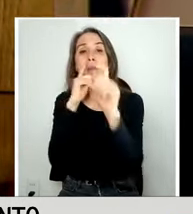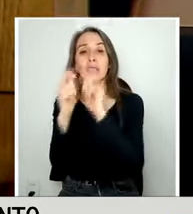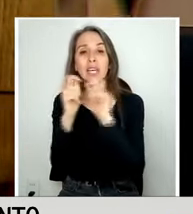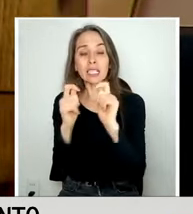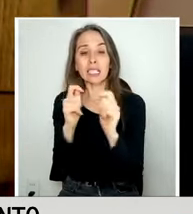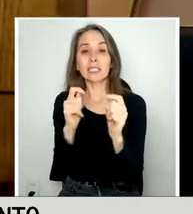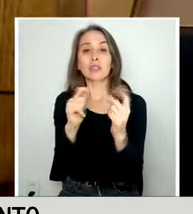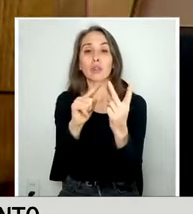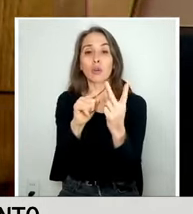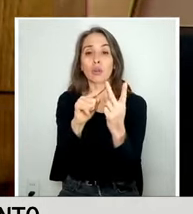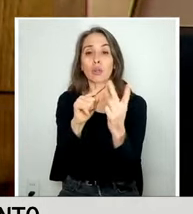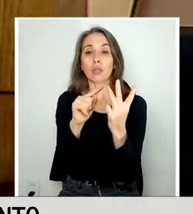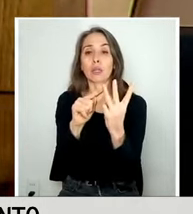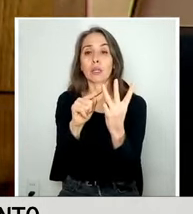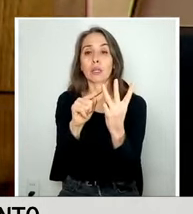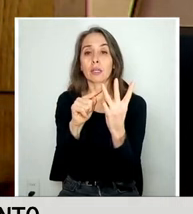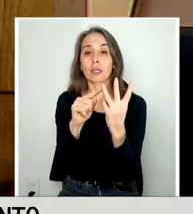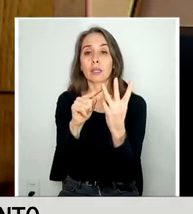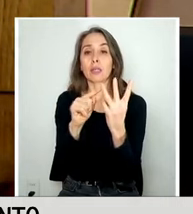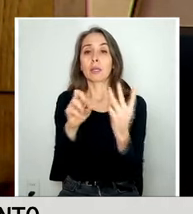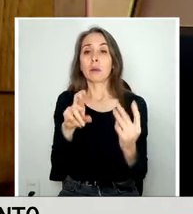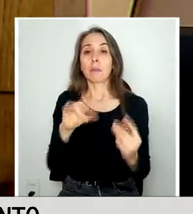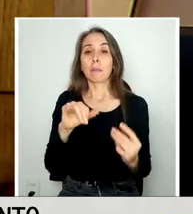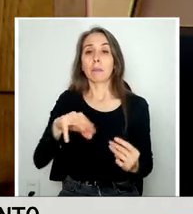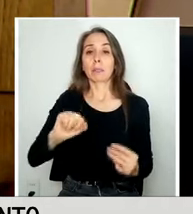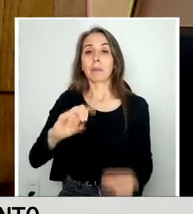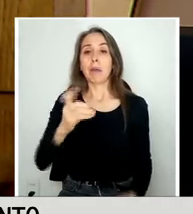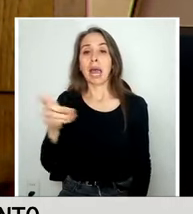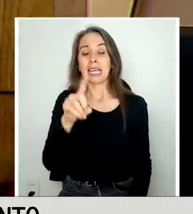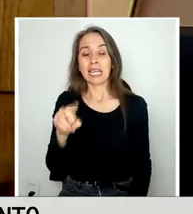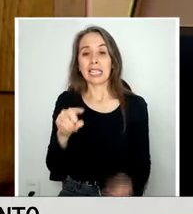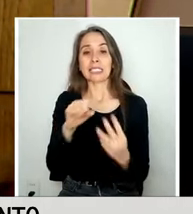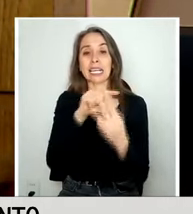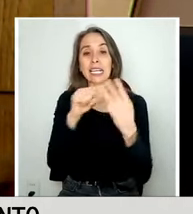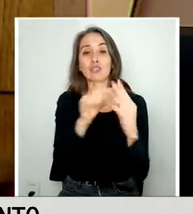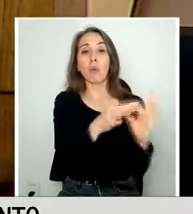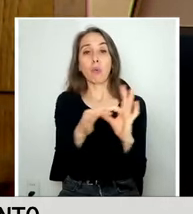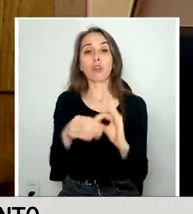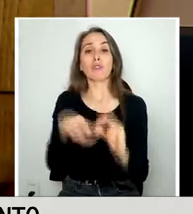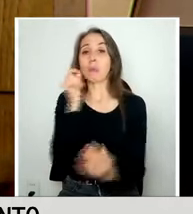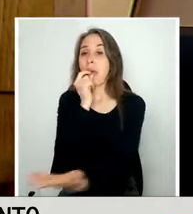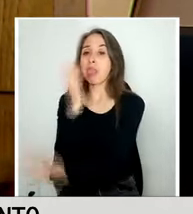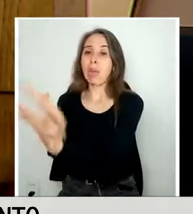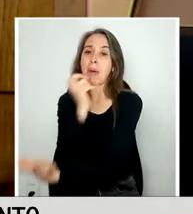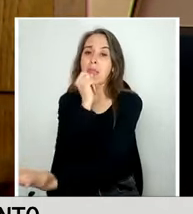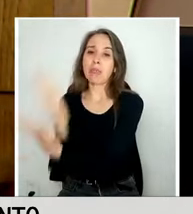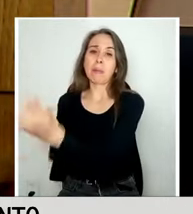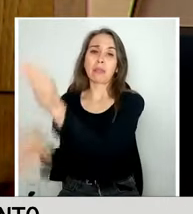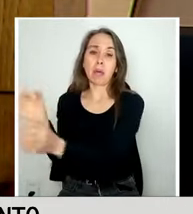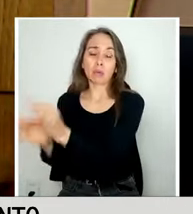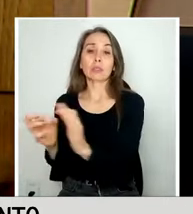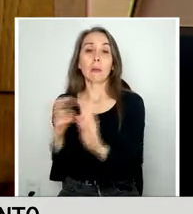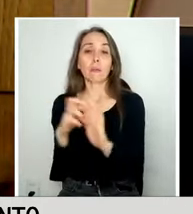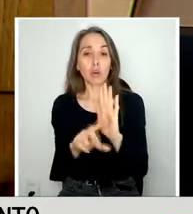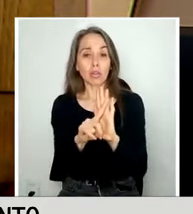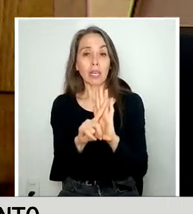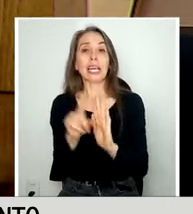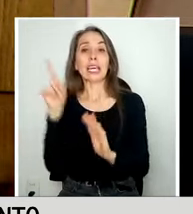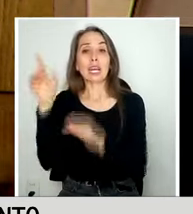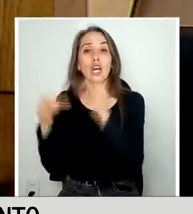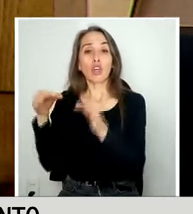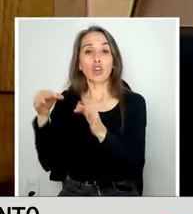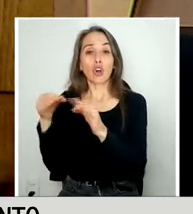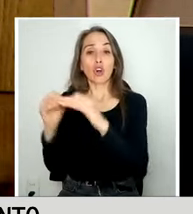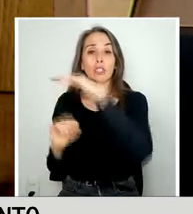y el tercero primagles este proyecto de ley Busca esta luz que nos dio la Corte Suprema